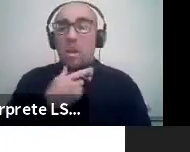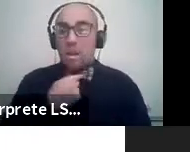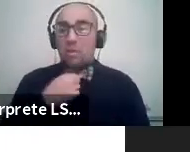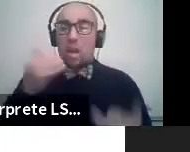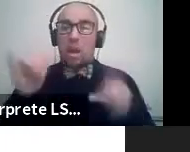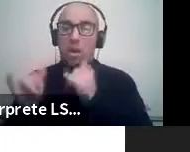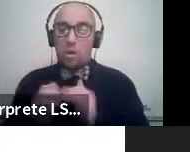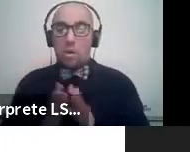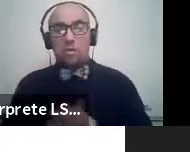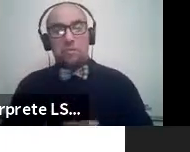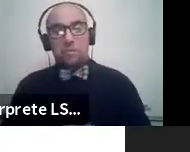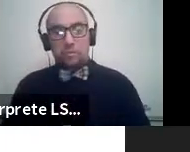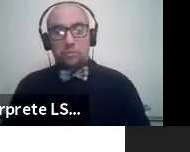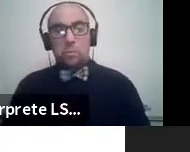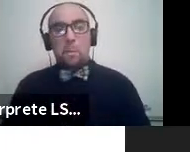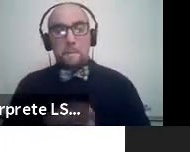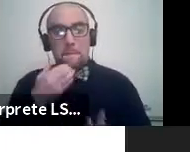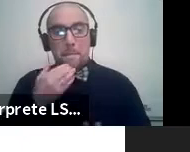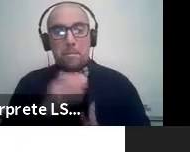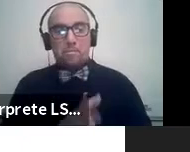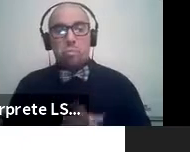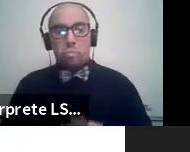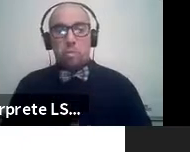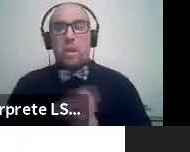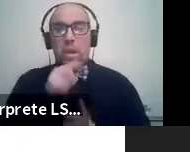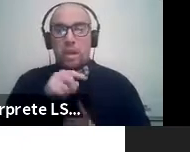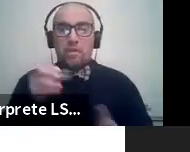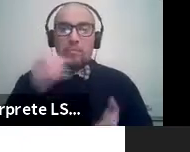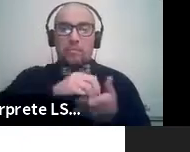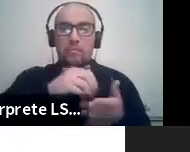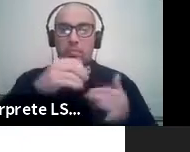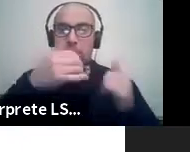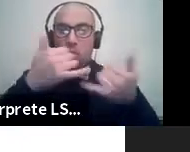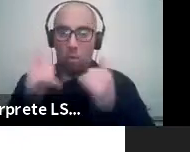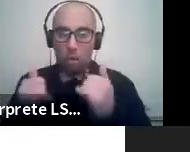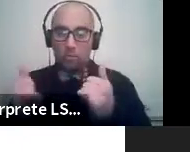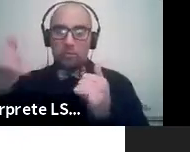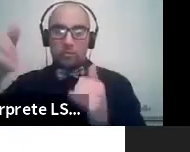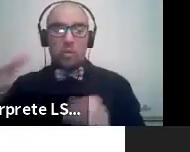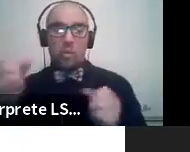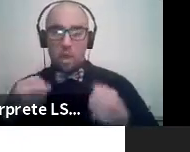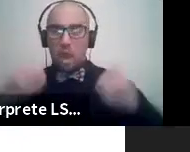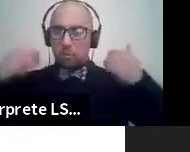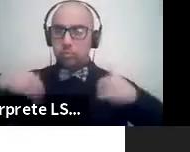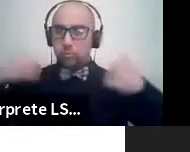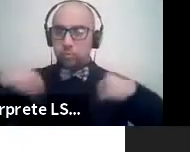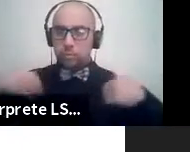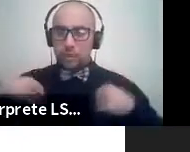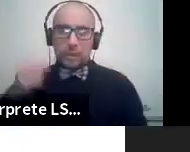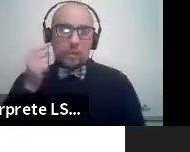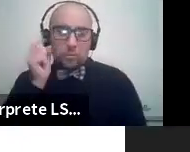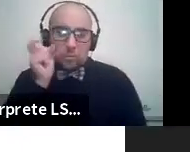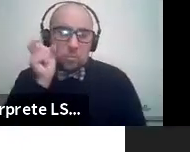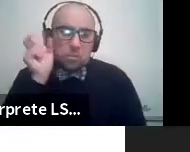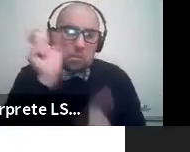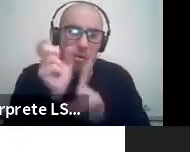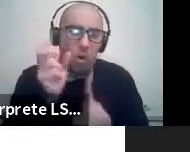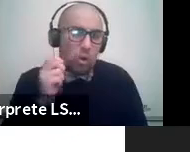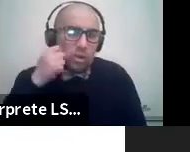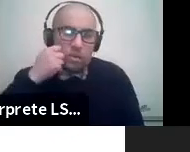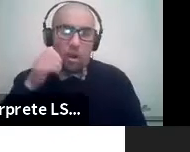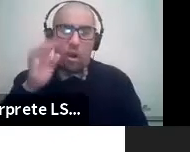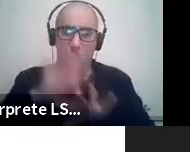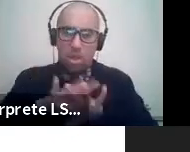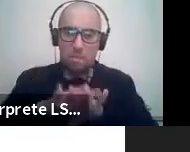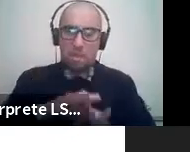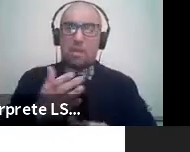les vayan a gustar. Y la idea es que también en esa sección de juegos pues se puedan ejercitar las nociones que se han podido entonces practicar